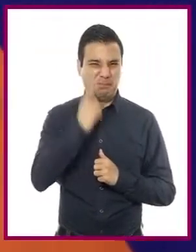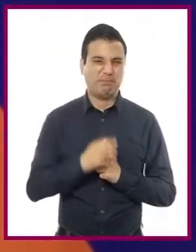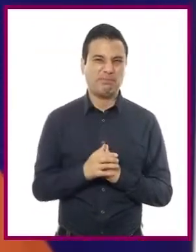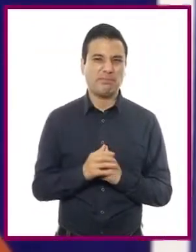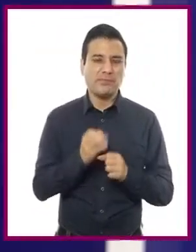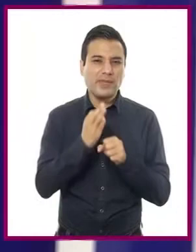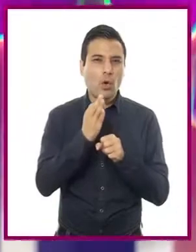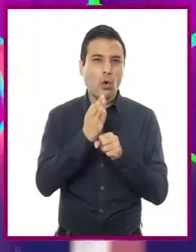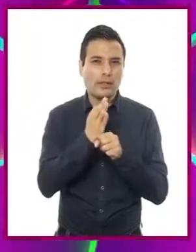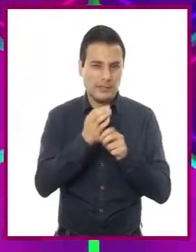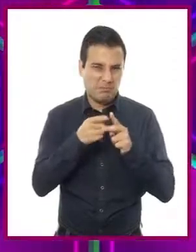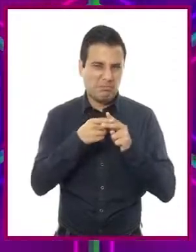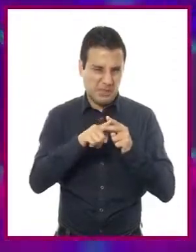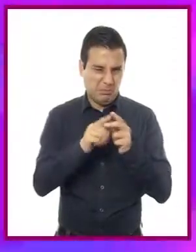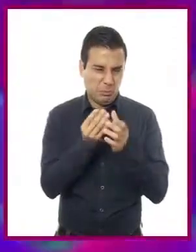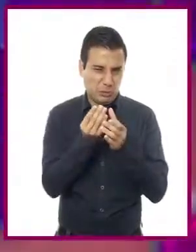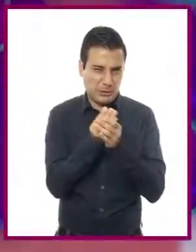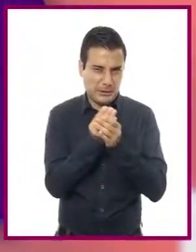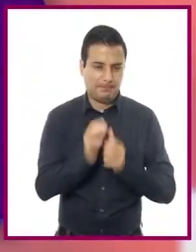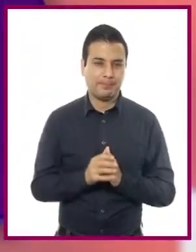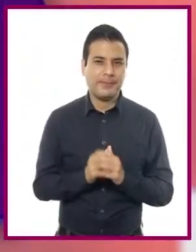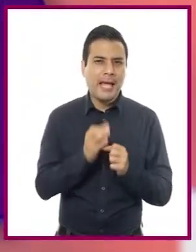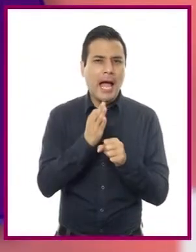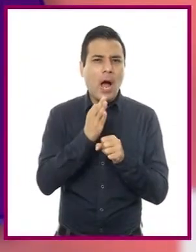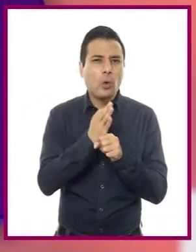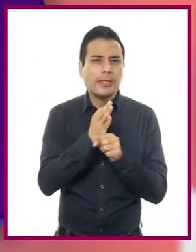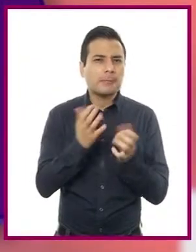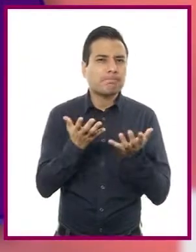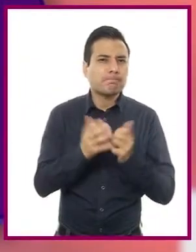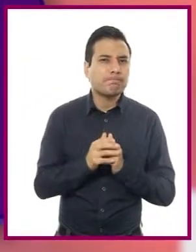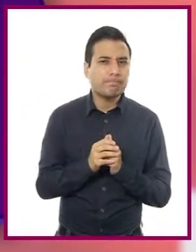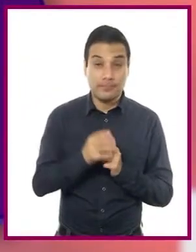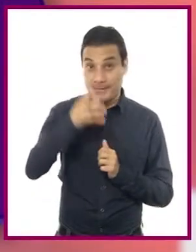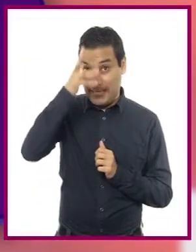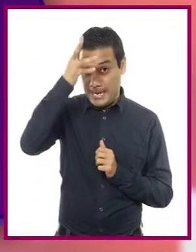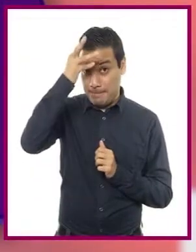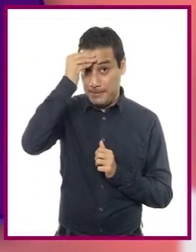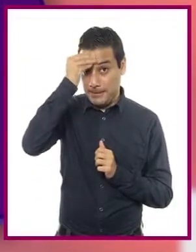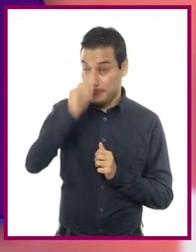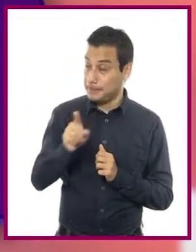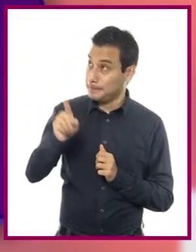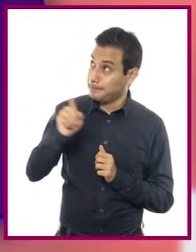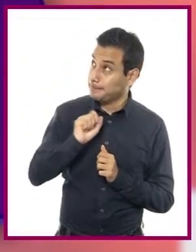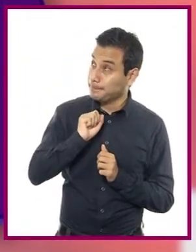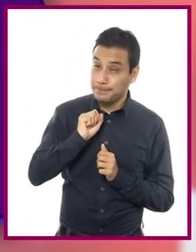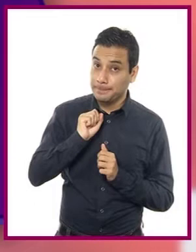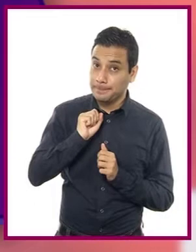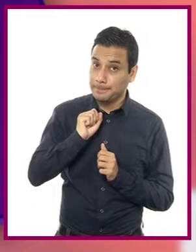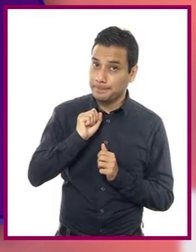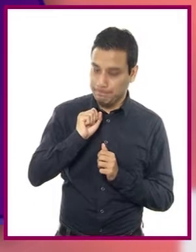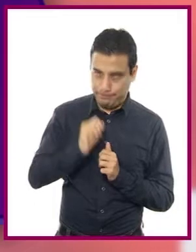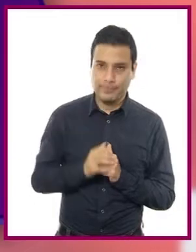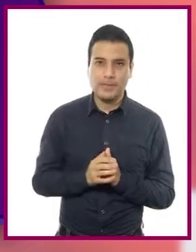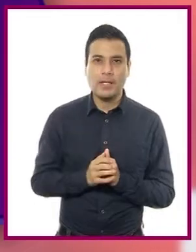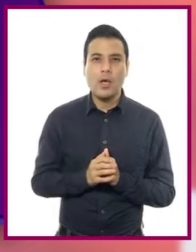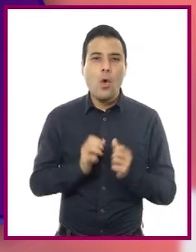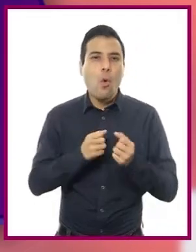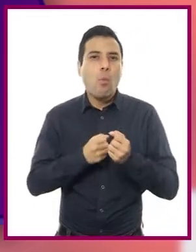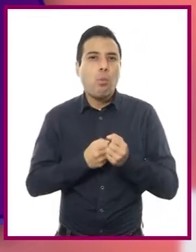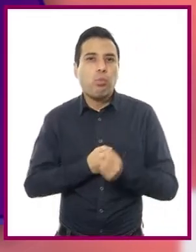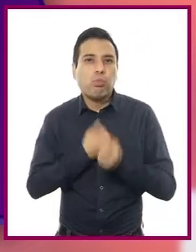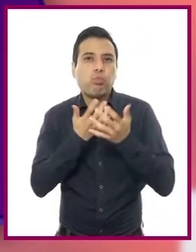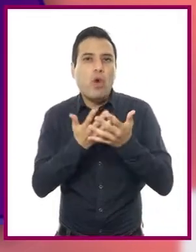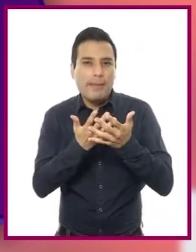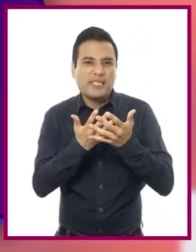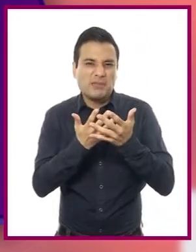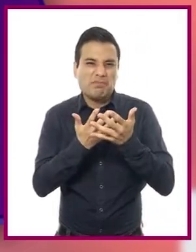si comenzamos? En esta sesión trabajaremos el aprendizaje esperado. Lee y compara poemas de